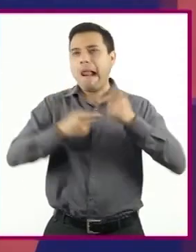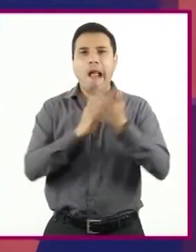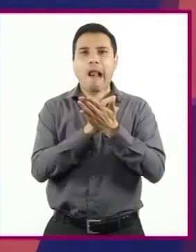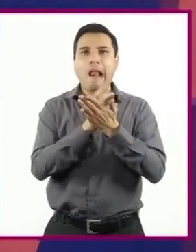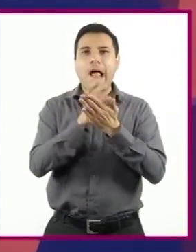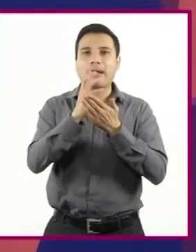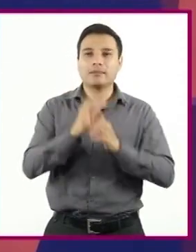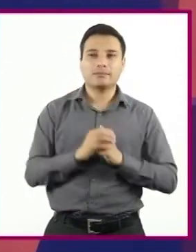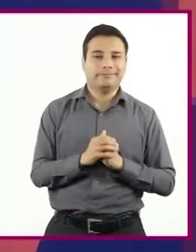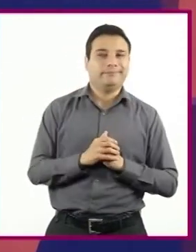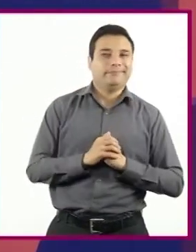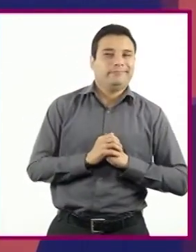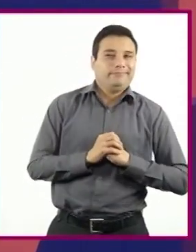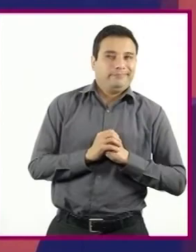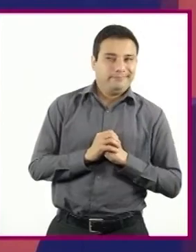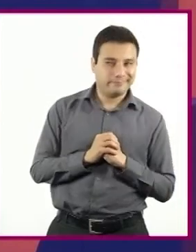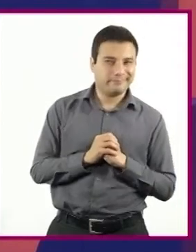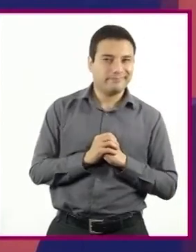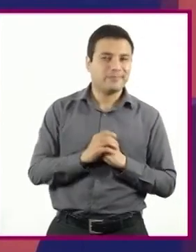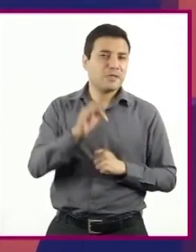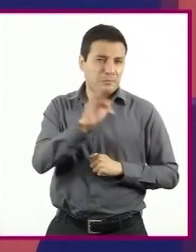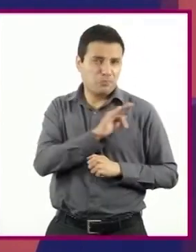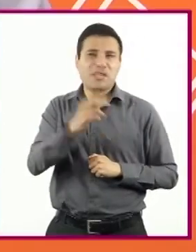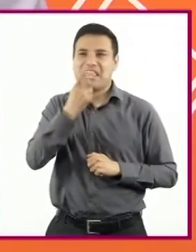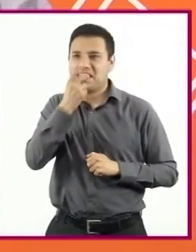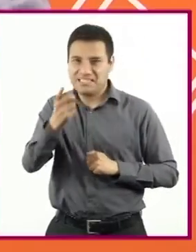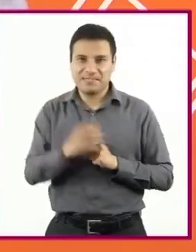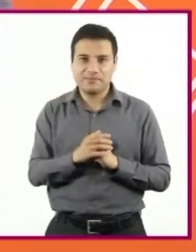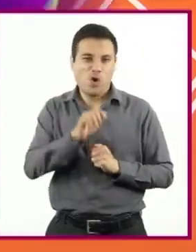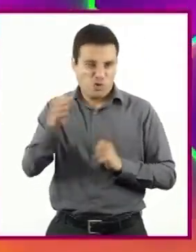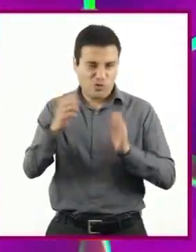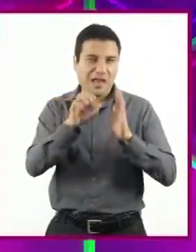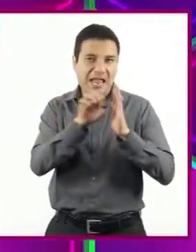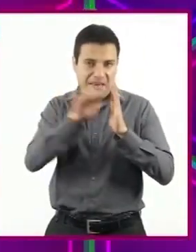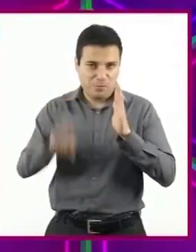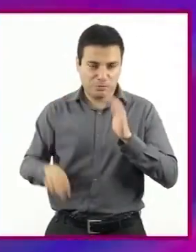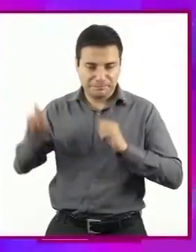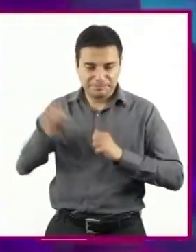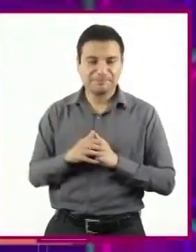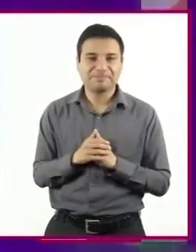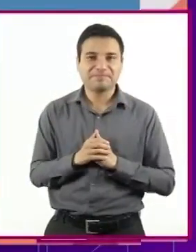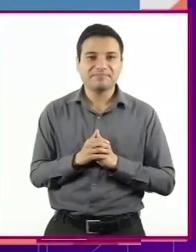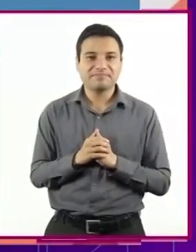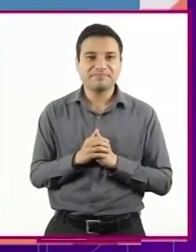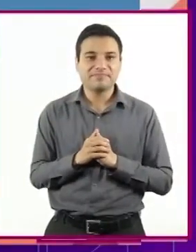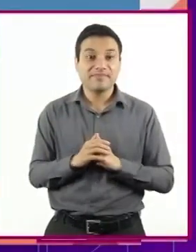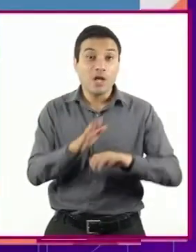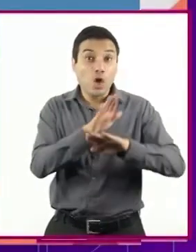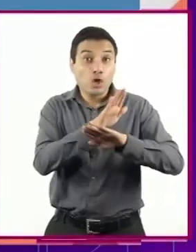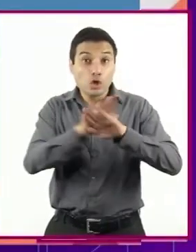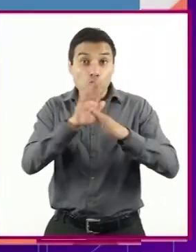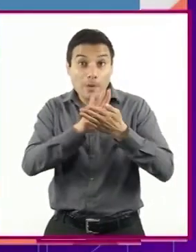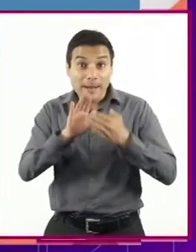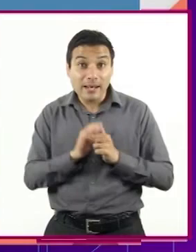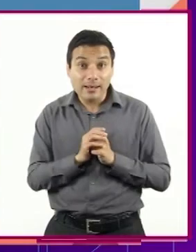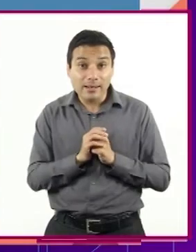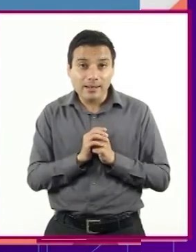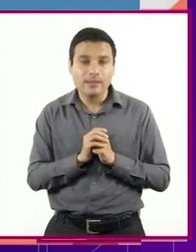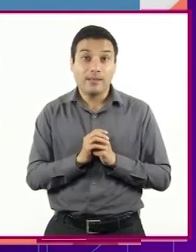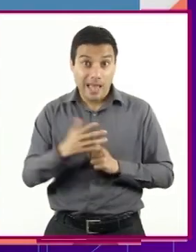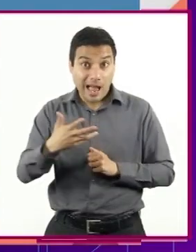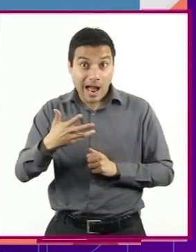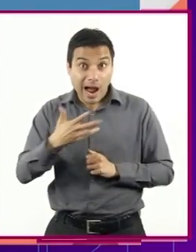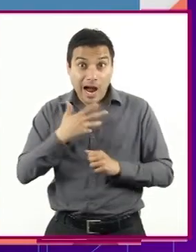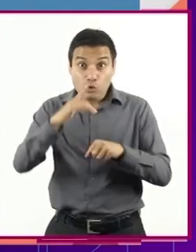cuenta. Ayudemos a nuestras alumnas y alumnos con uno más. ¿Qué me puedes decir de este? Al nopal lo van a ver solo cuando tiene